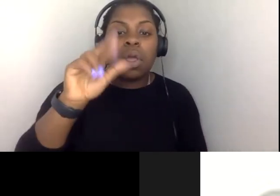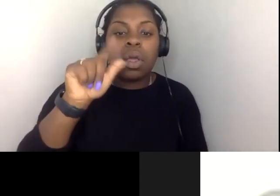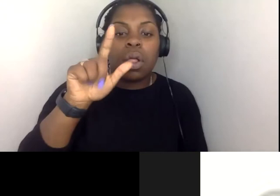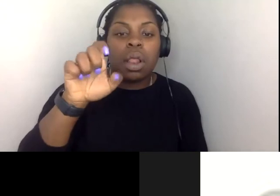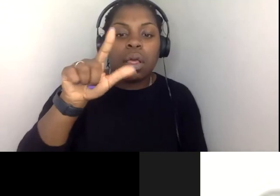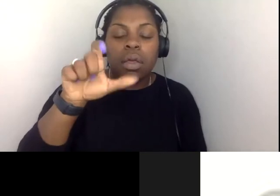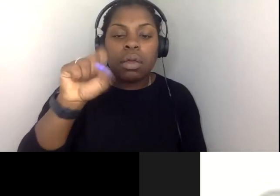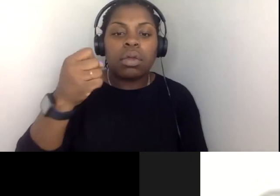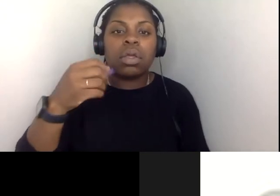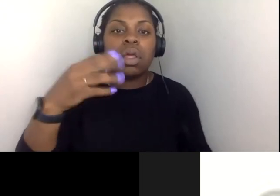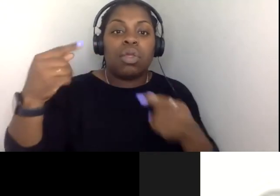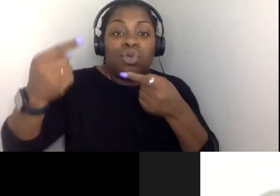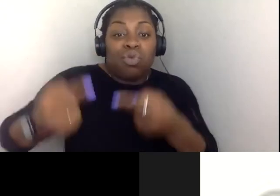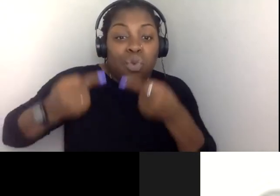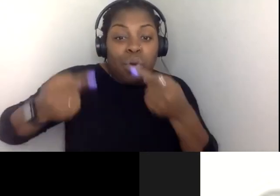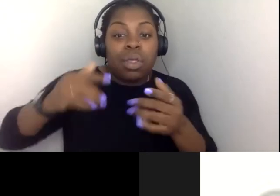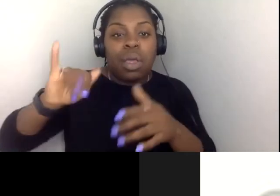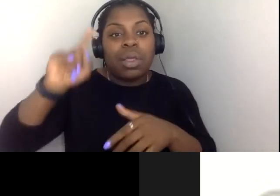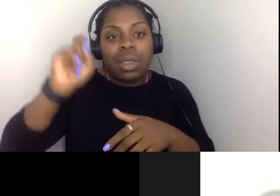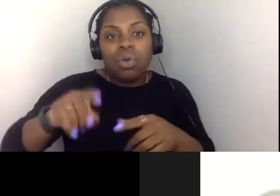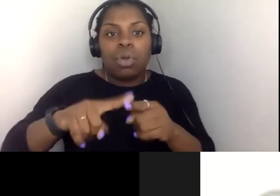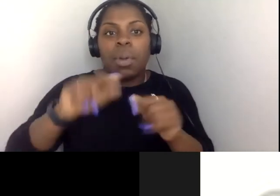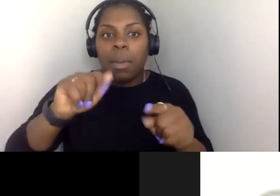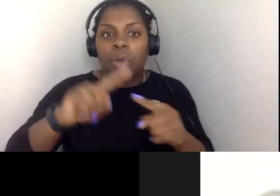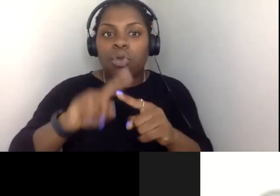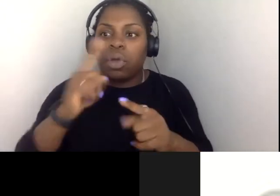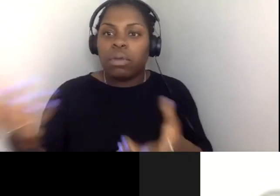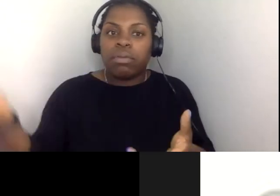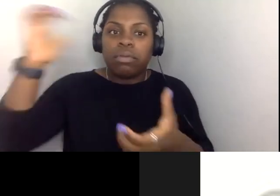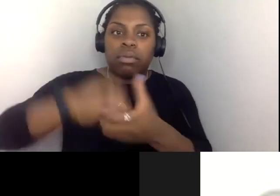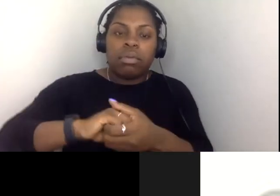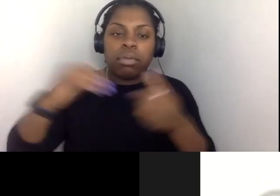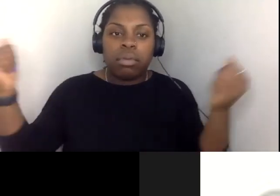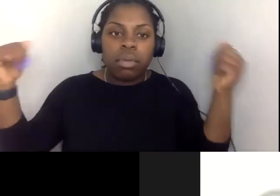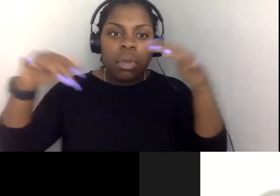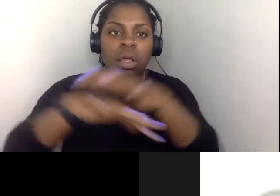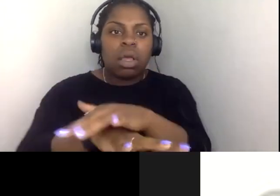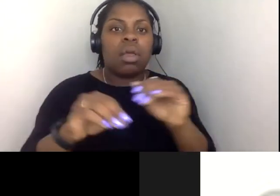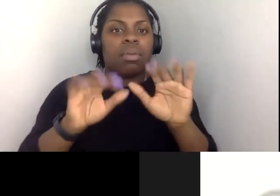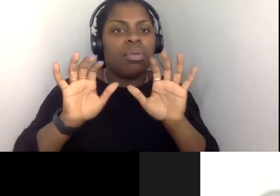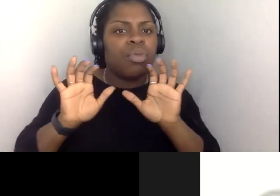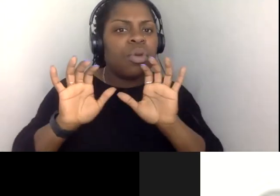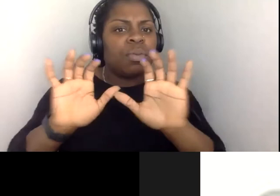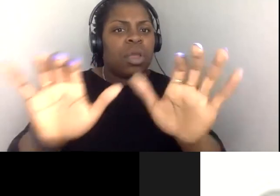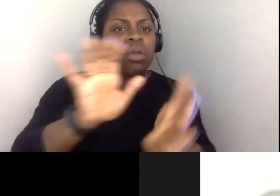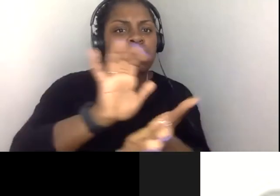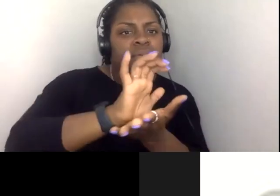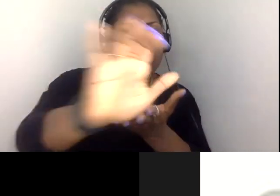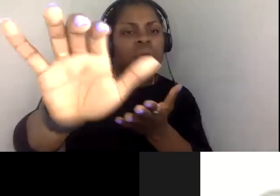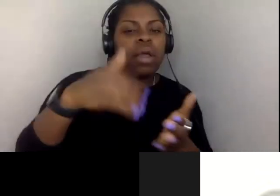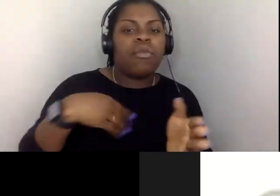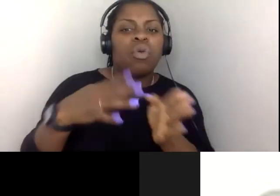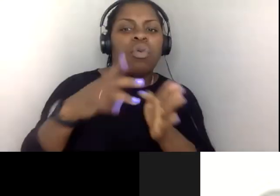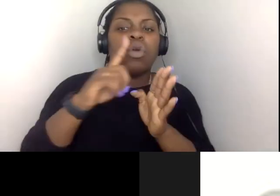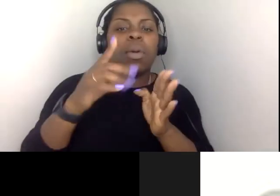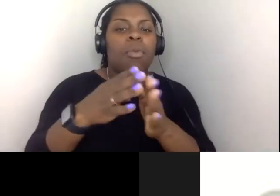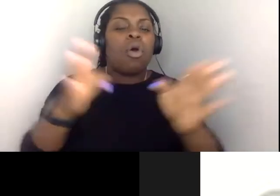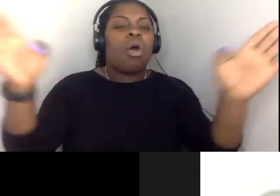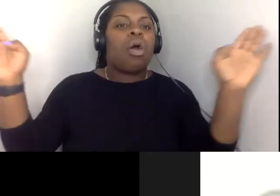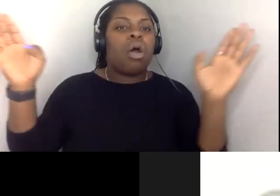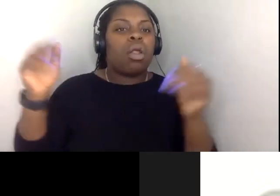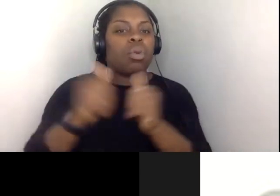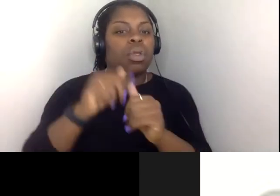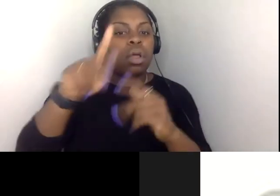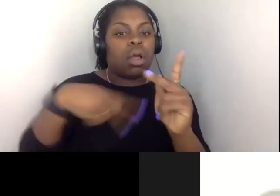están impactando sus luchas, y tenemos que poder juntarnos y ir en contra y tener una estructura